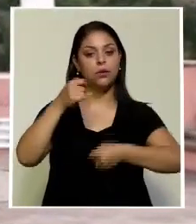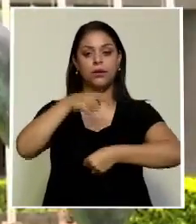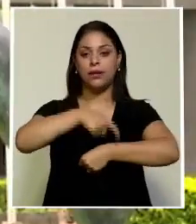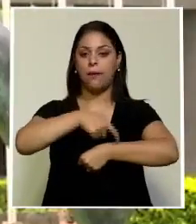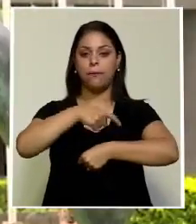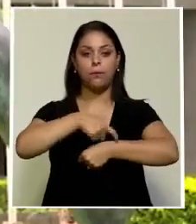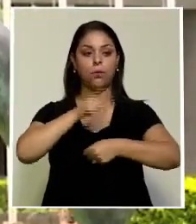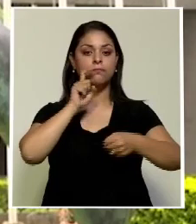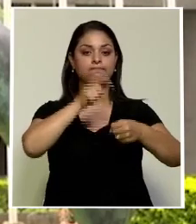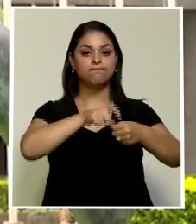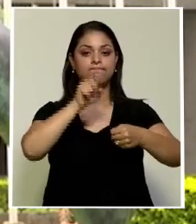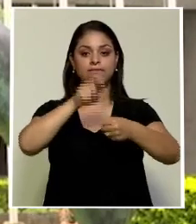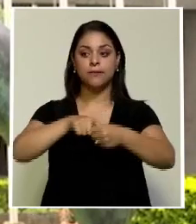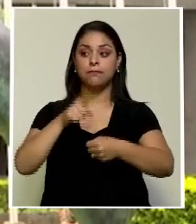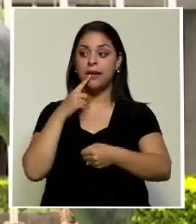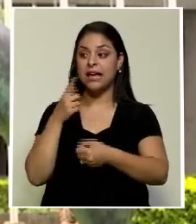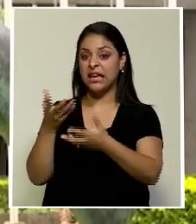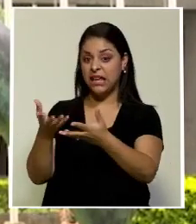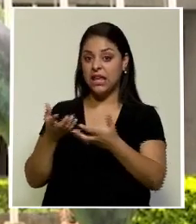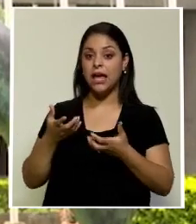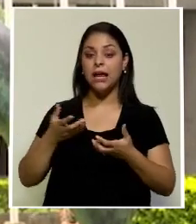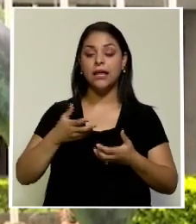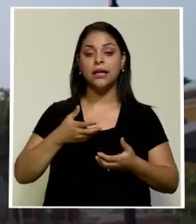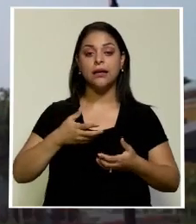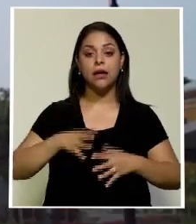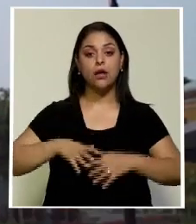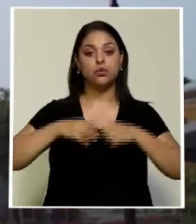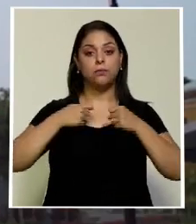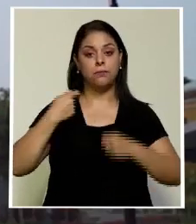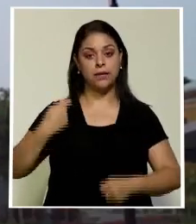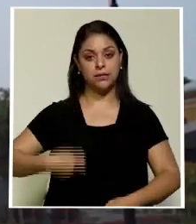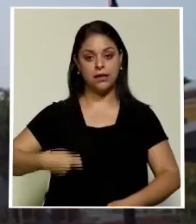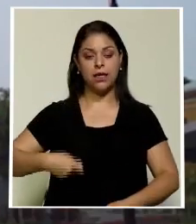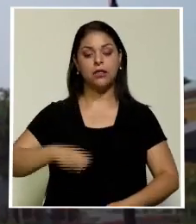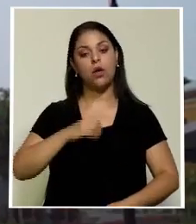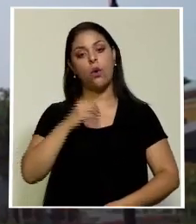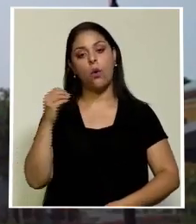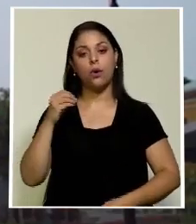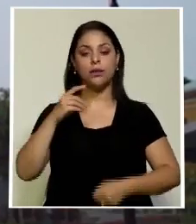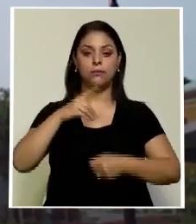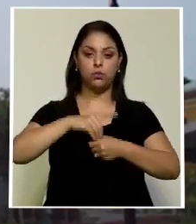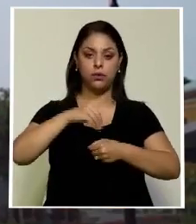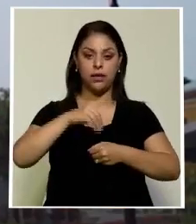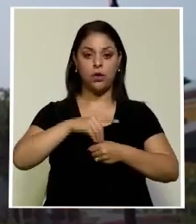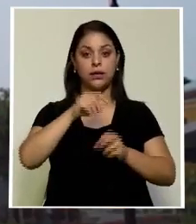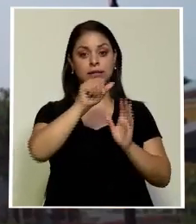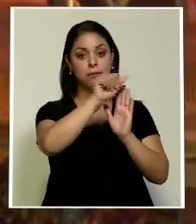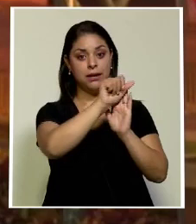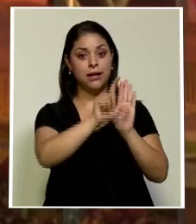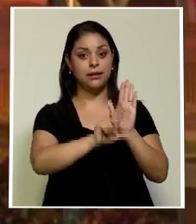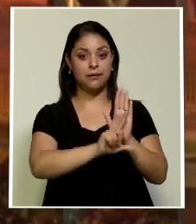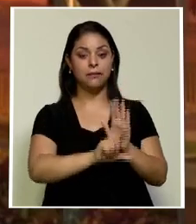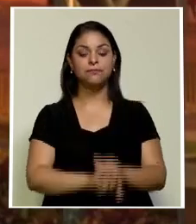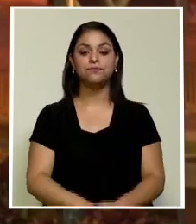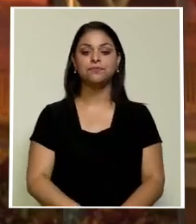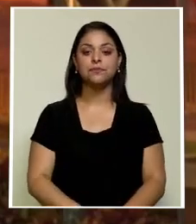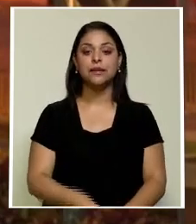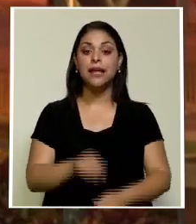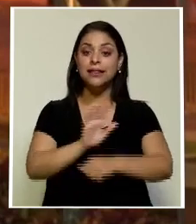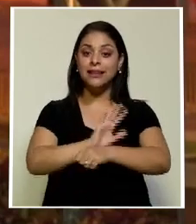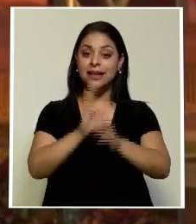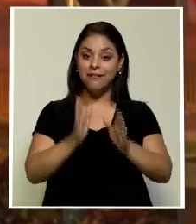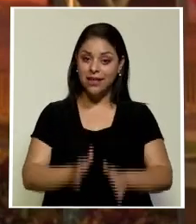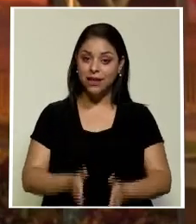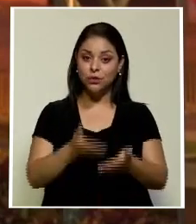para quienes aspiran llegar a la Presidencia de la República y a la Asamblea Legislativa. Televidentes, compañeros, bueno, esta es